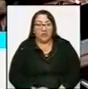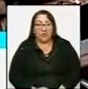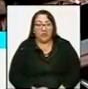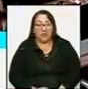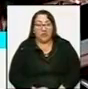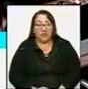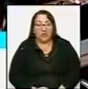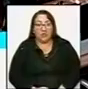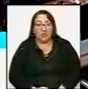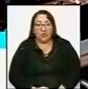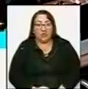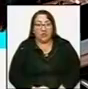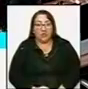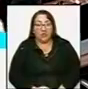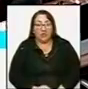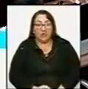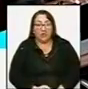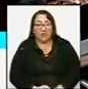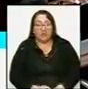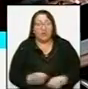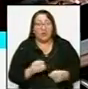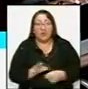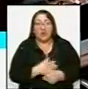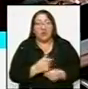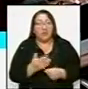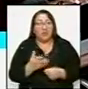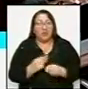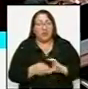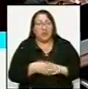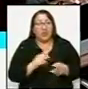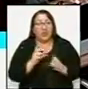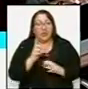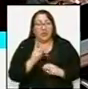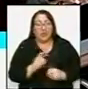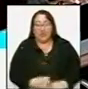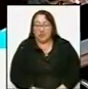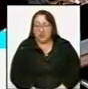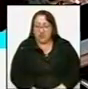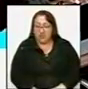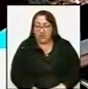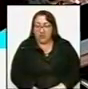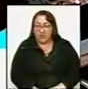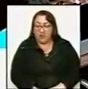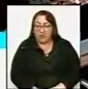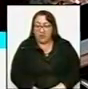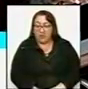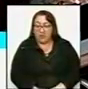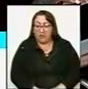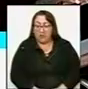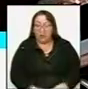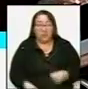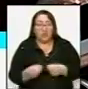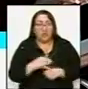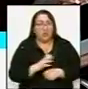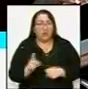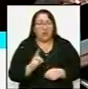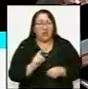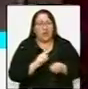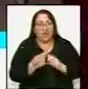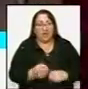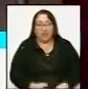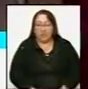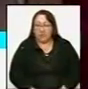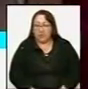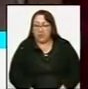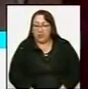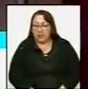Porque nadie ha pedido el retiro del D, el único que está pidiendo el retiro del D es el congresista, ni siquiera está pidiendo una incorporación, sino el cambio,